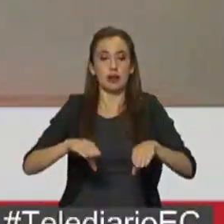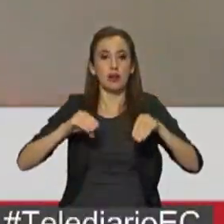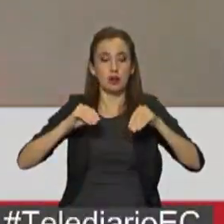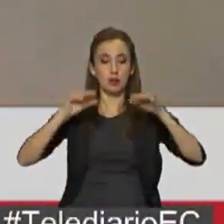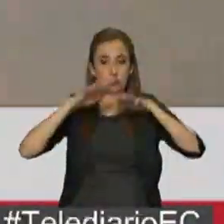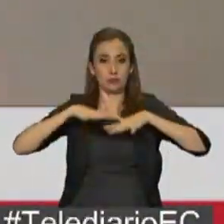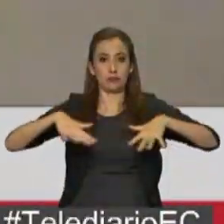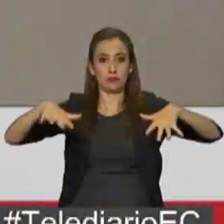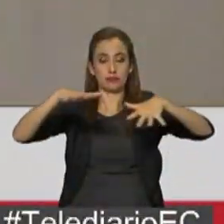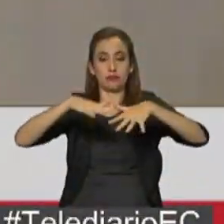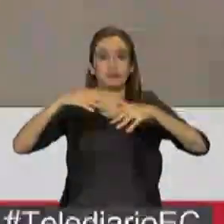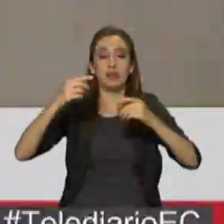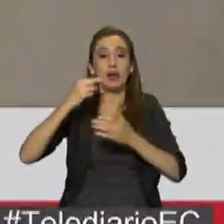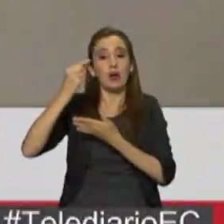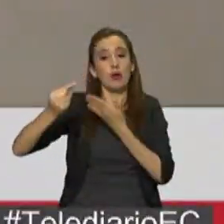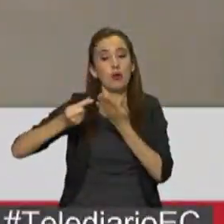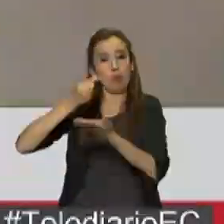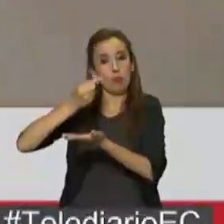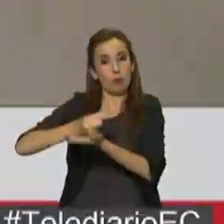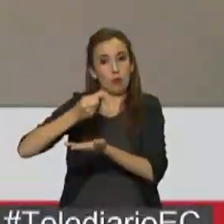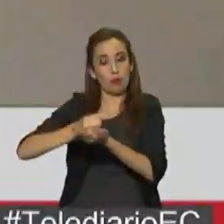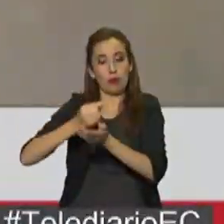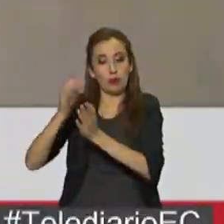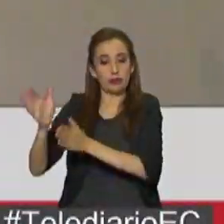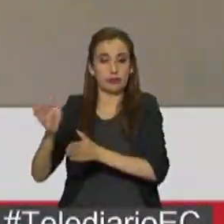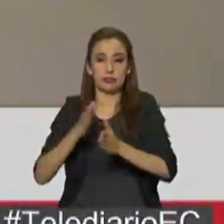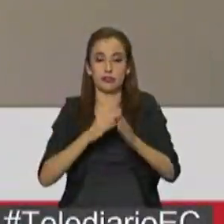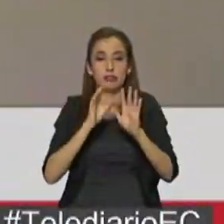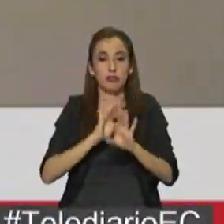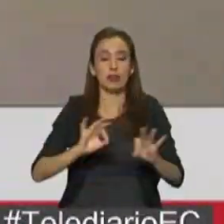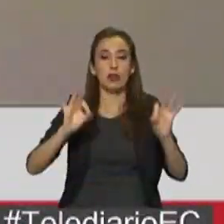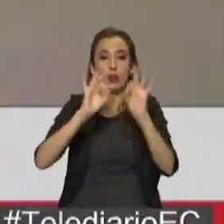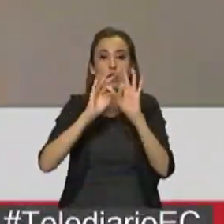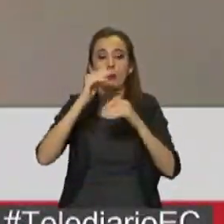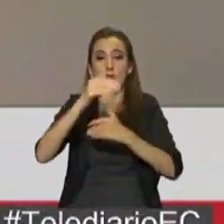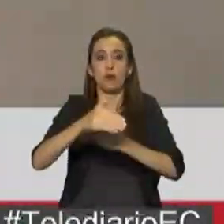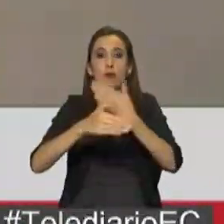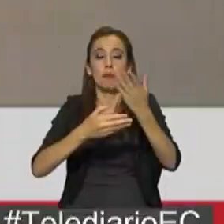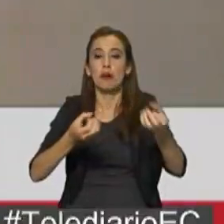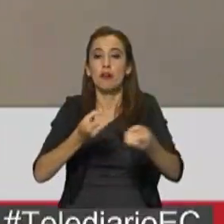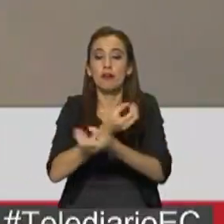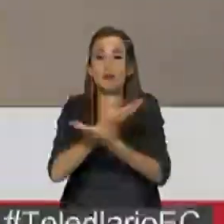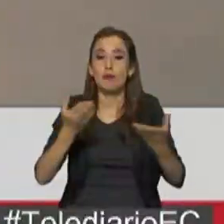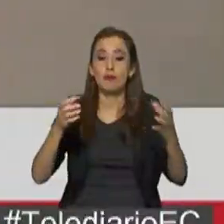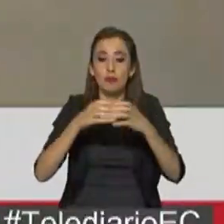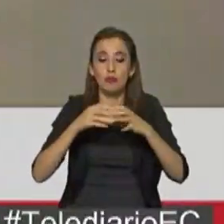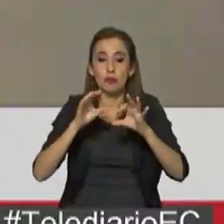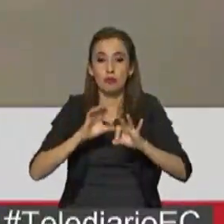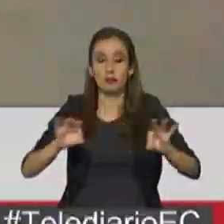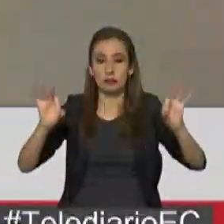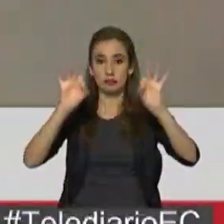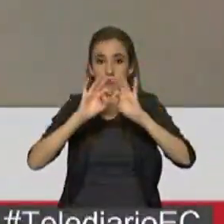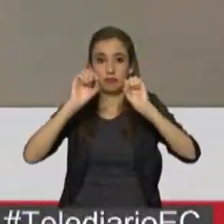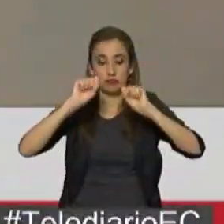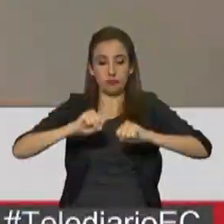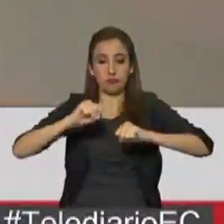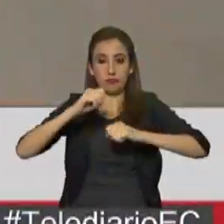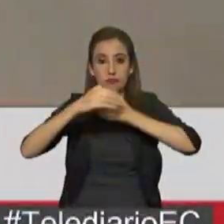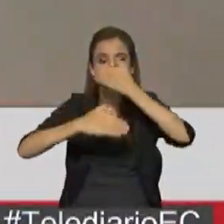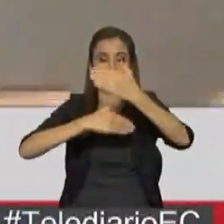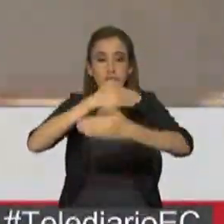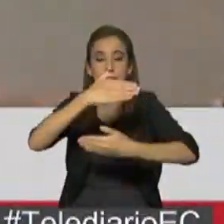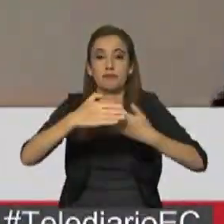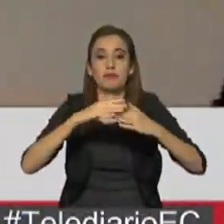guayas de las provincias para que estemos